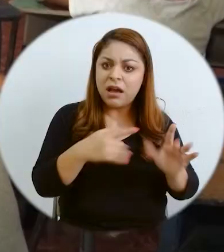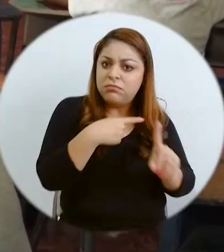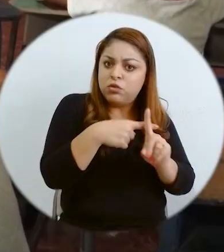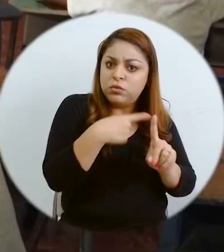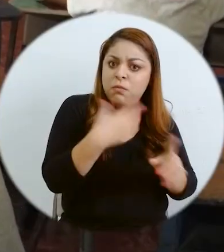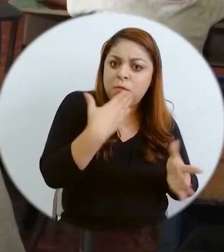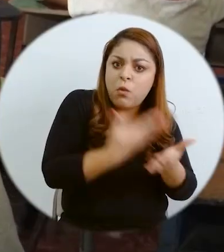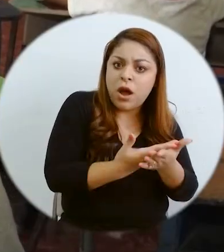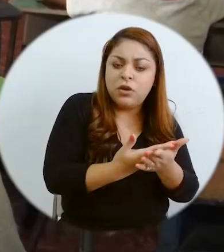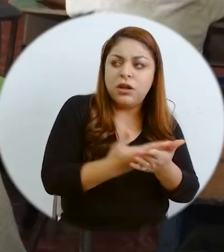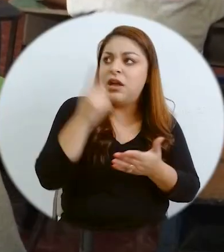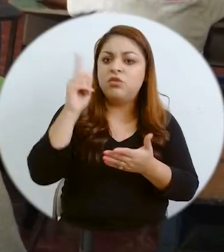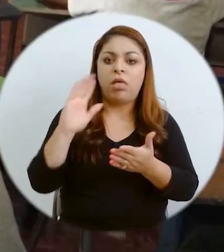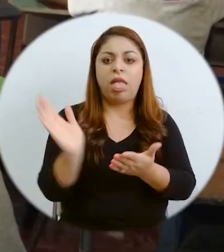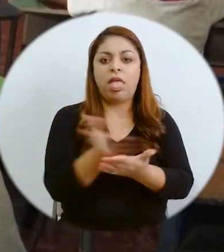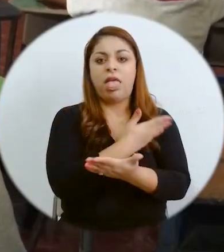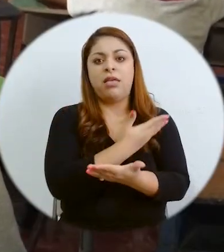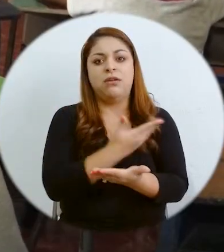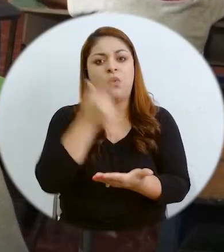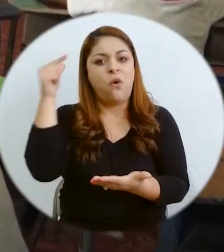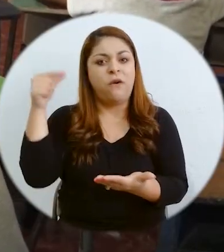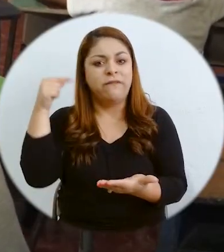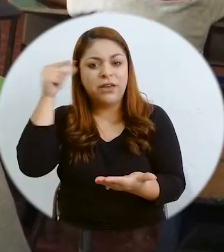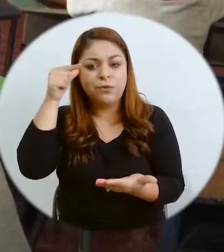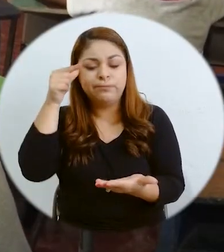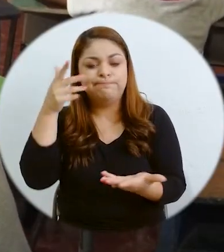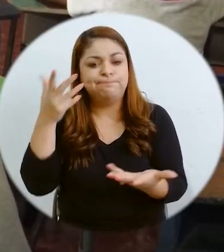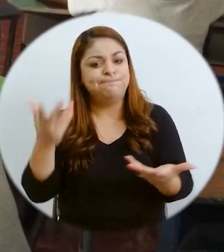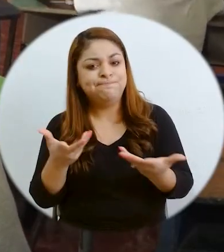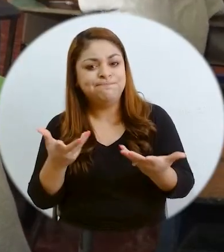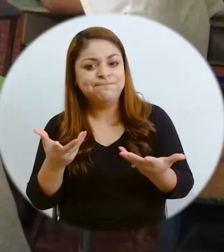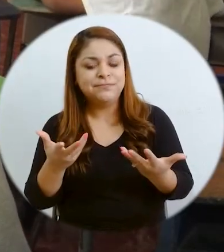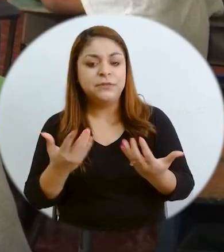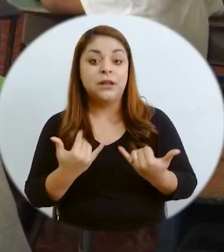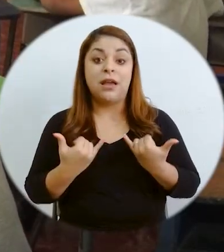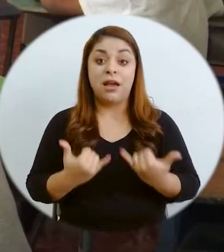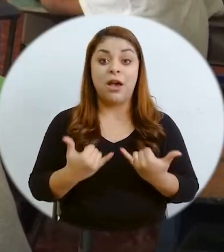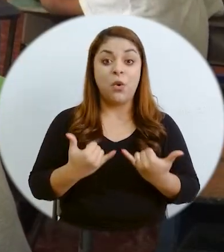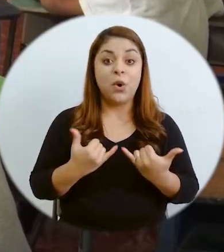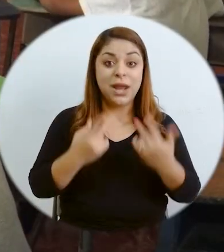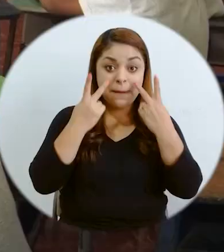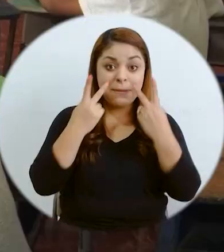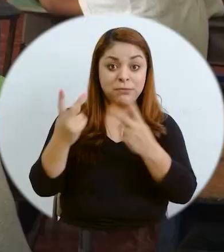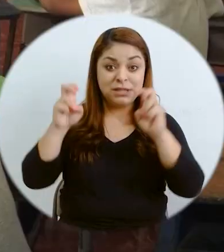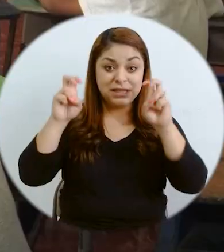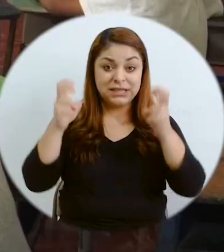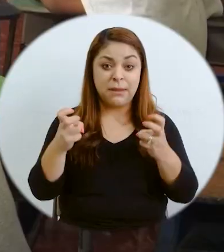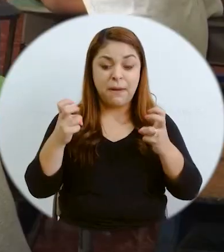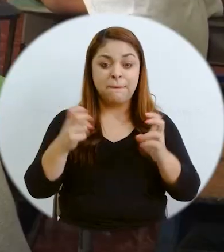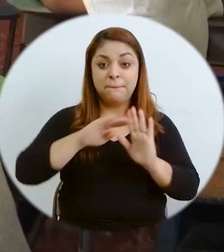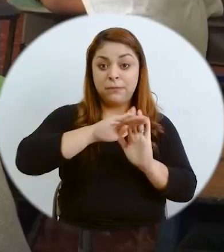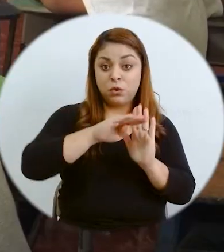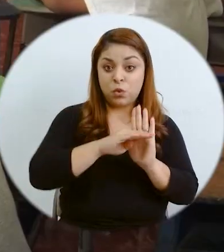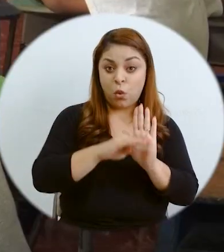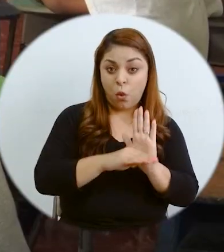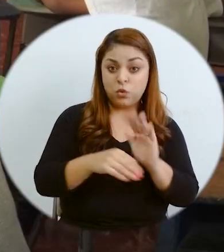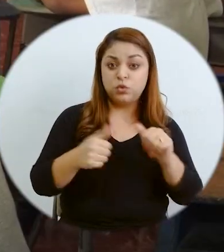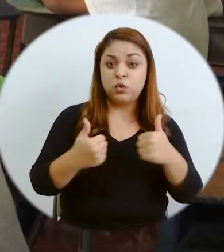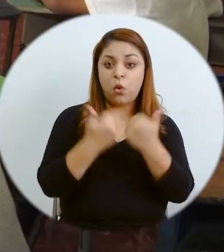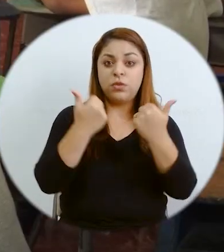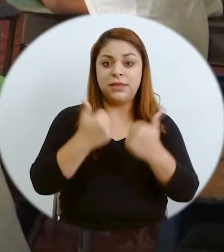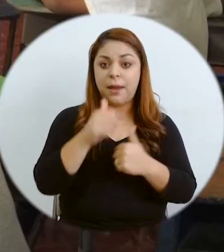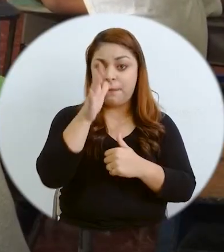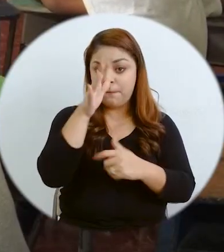programas que han traído ya un impacto positivo y vienen y los eliminan, ¿verdad? Ahora vemos, la compañera decía sobre el tema de